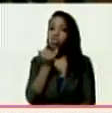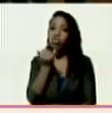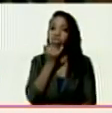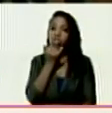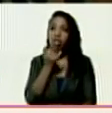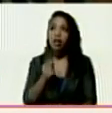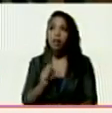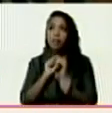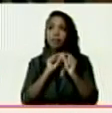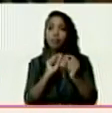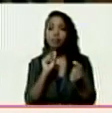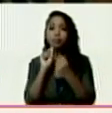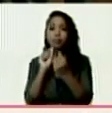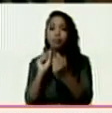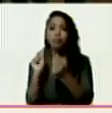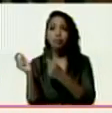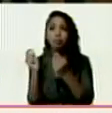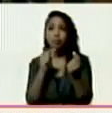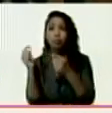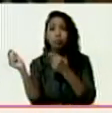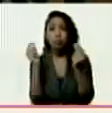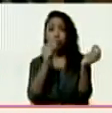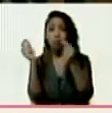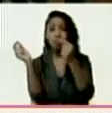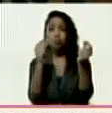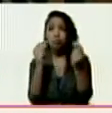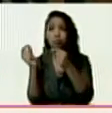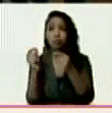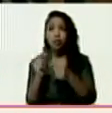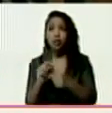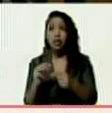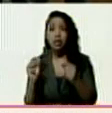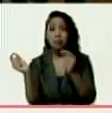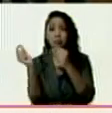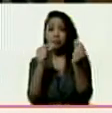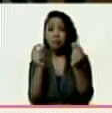en el error, voy a contestarle.